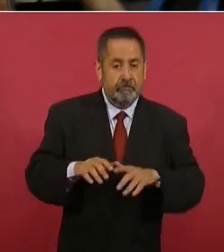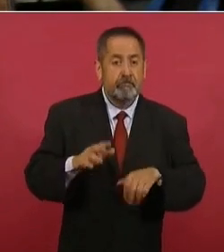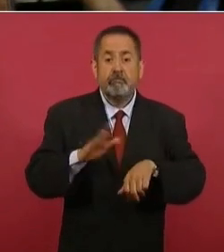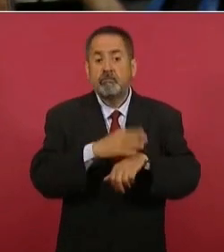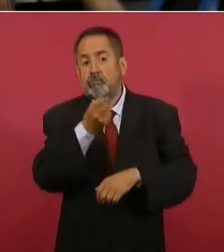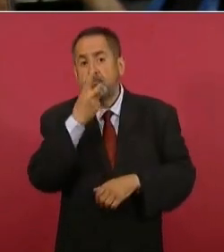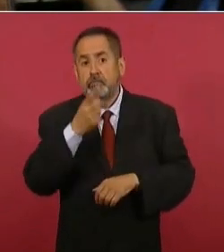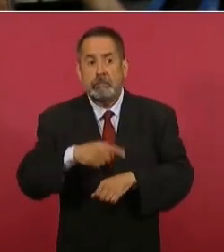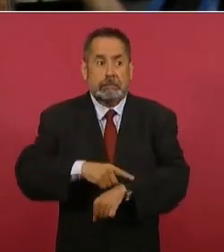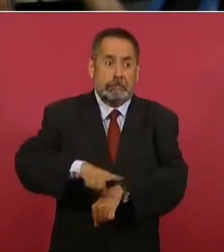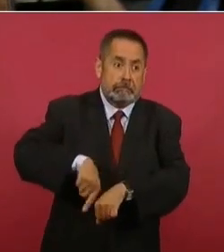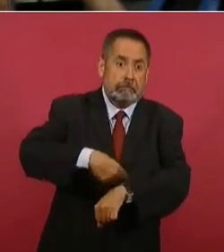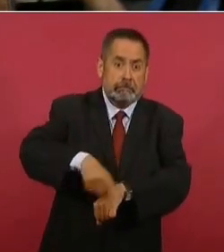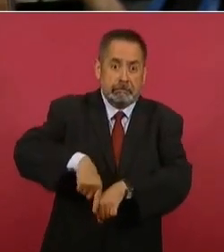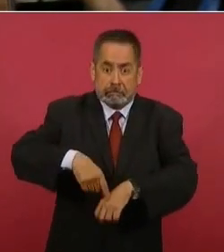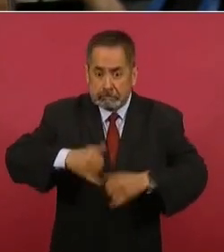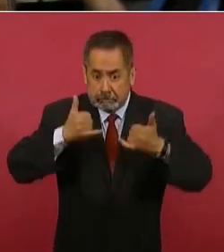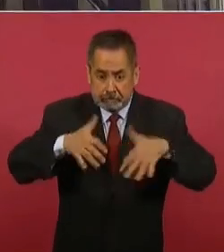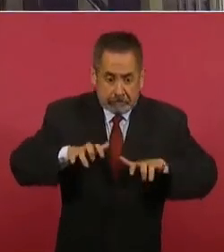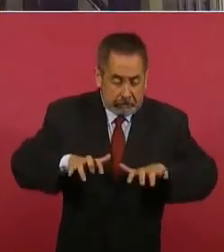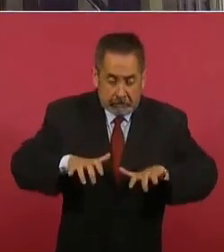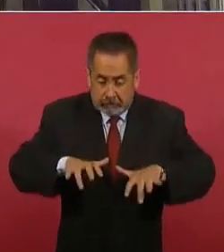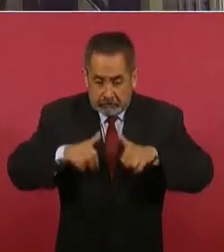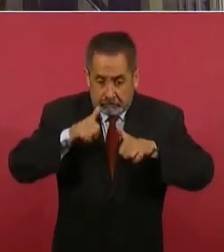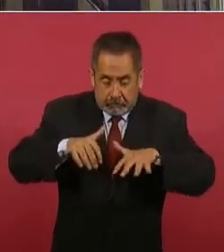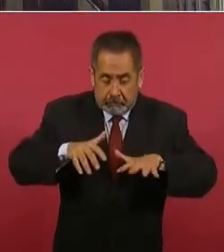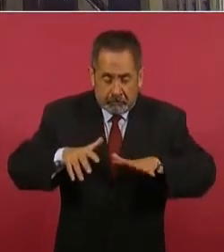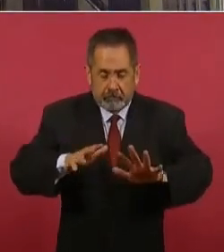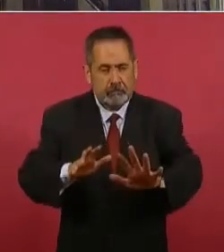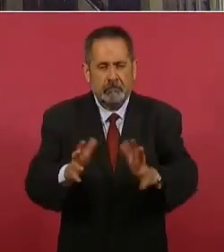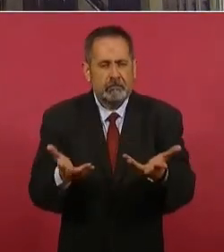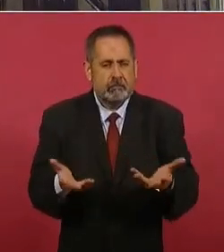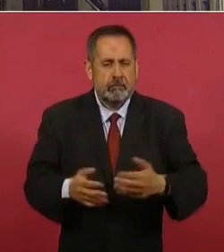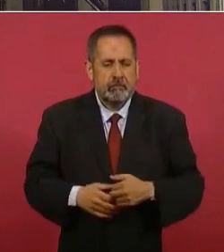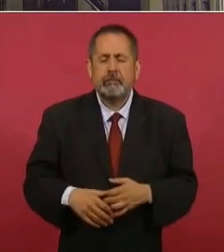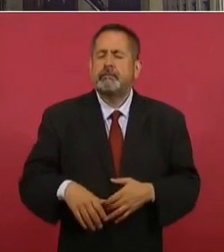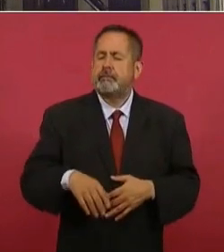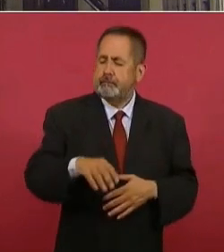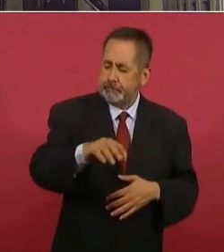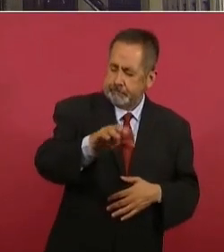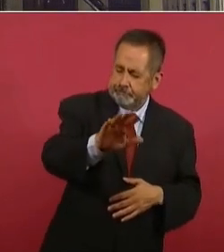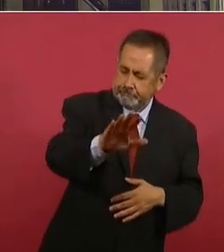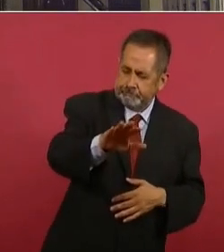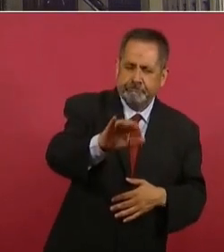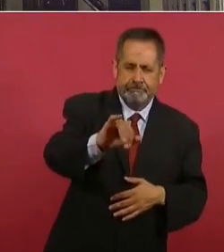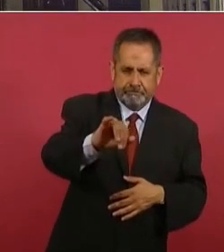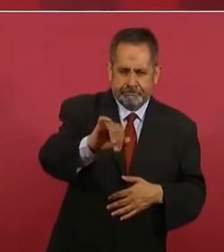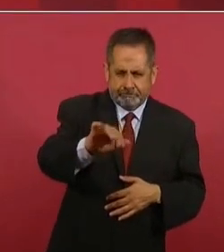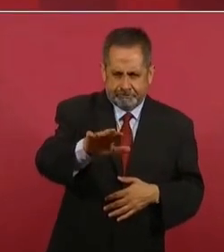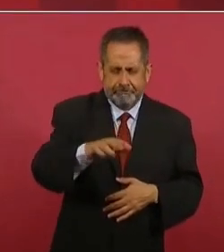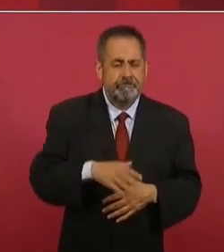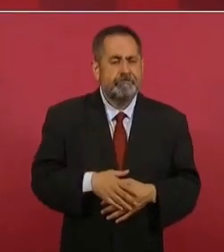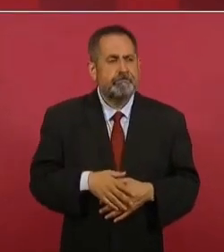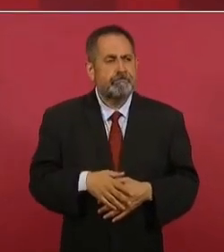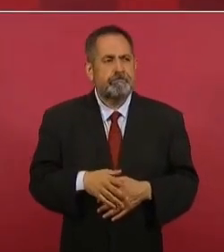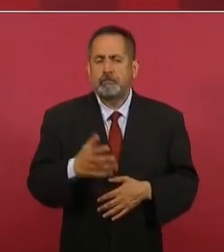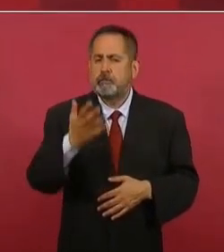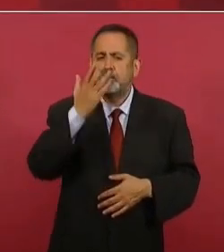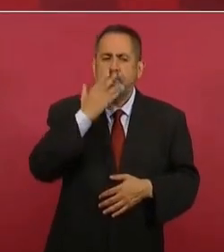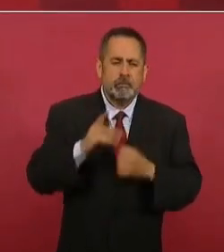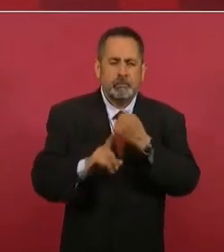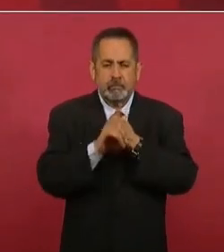turnos extendidos, etcétera. Sí, se está viendo todo. No hay ningún problema